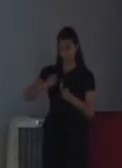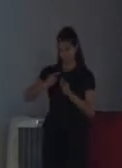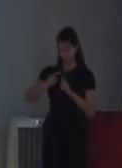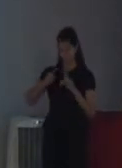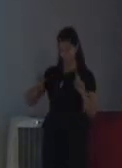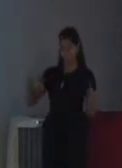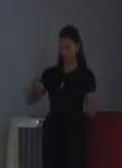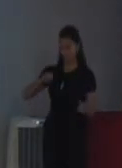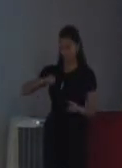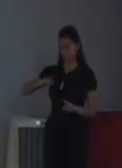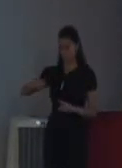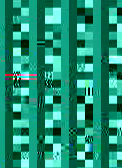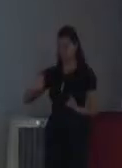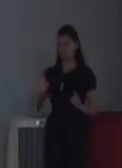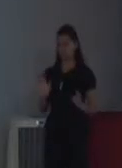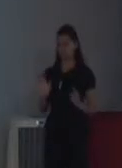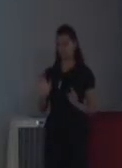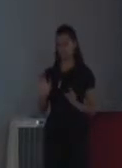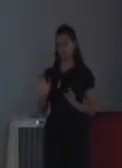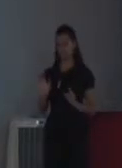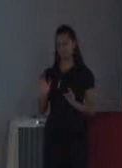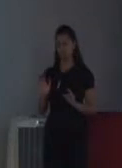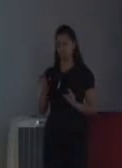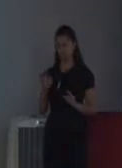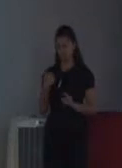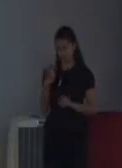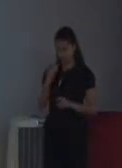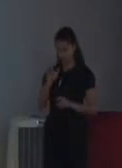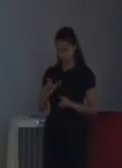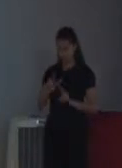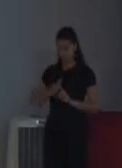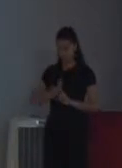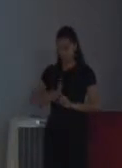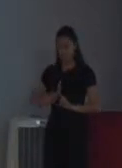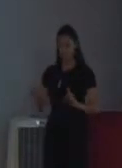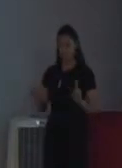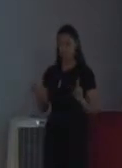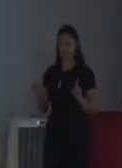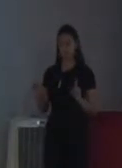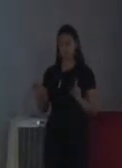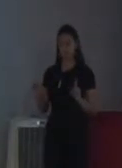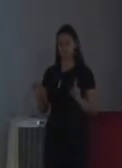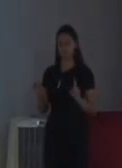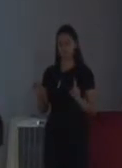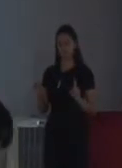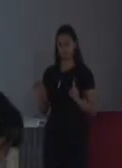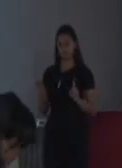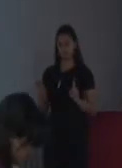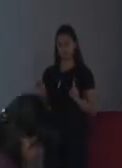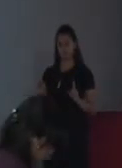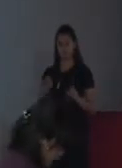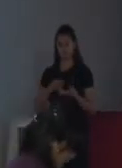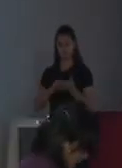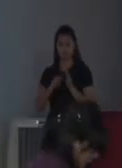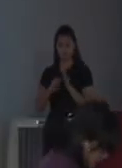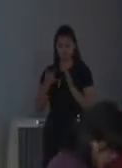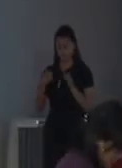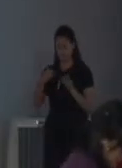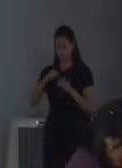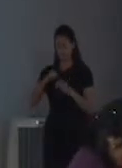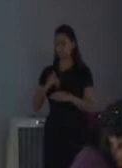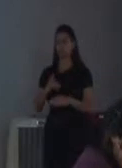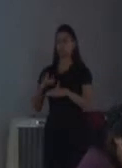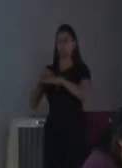¿sí?, el simple hecho de ser diferente me hace con los mismos derechos que cualquier